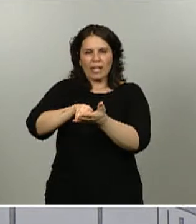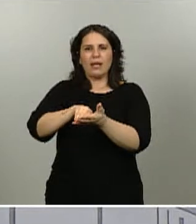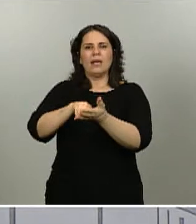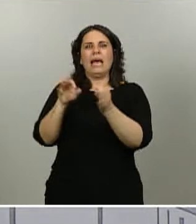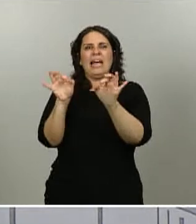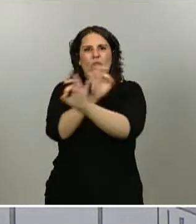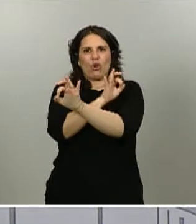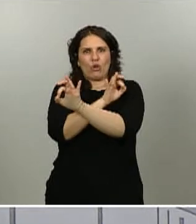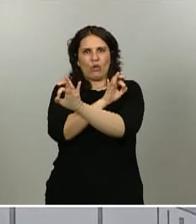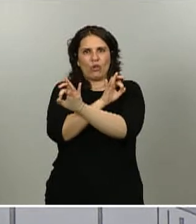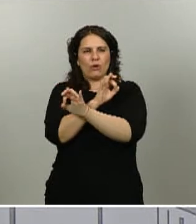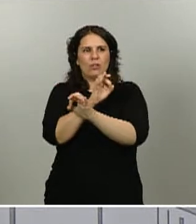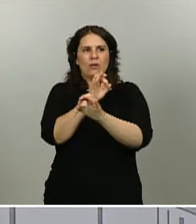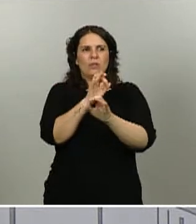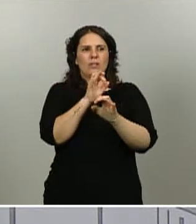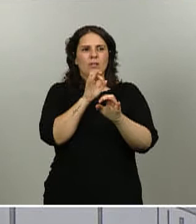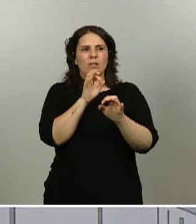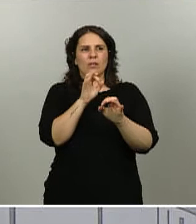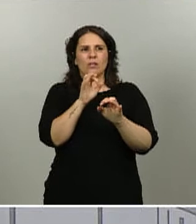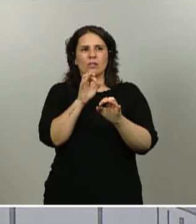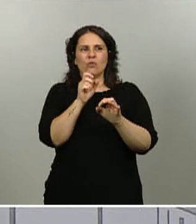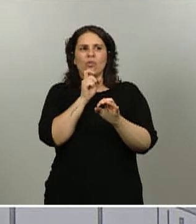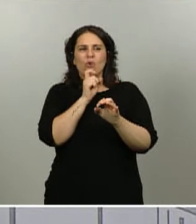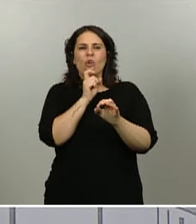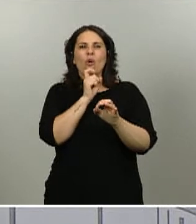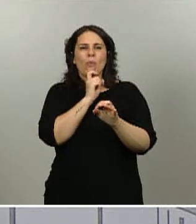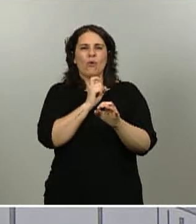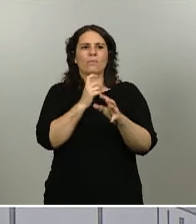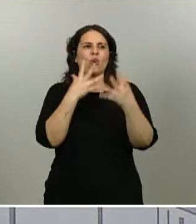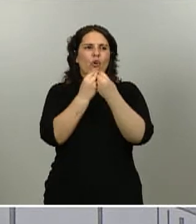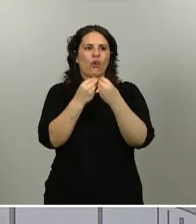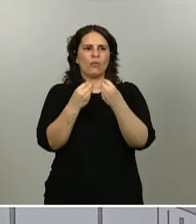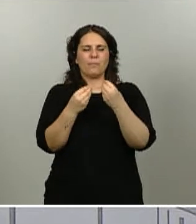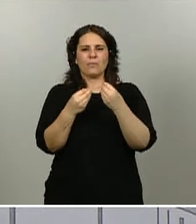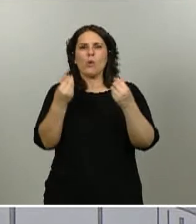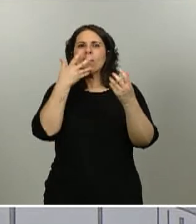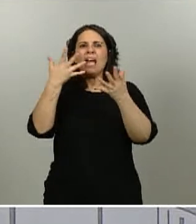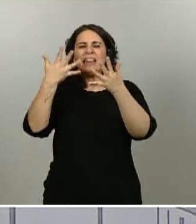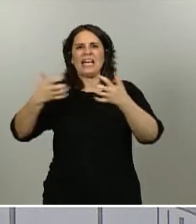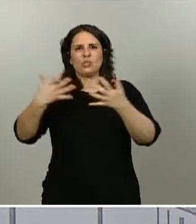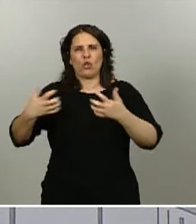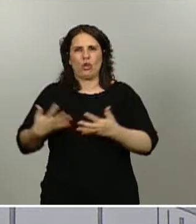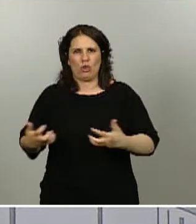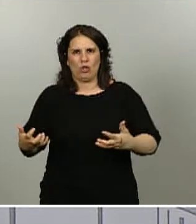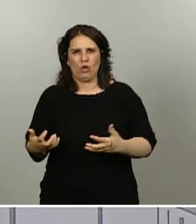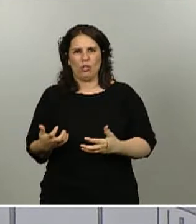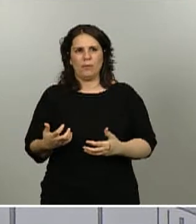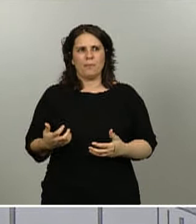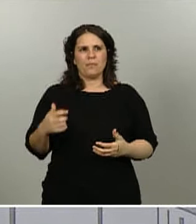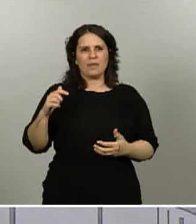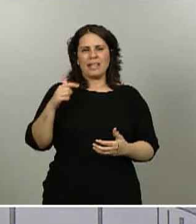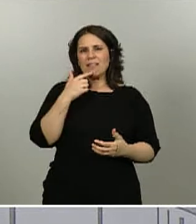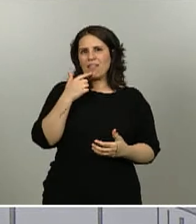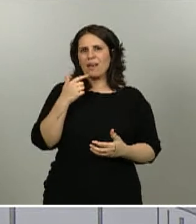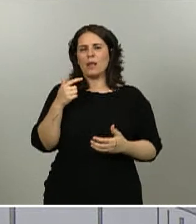gramáticas o scripts, se llaman, son, por así decir, los textos que luego indican qué parte de la base de datos se